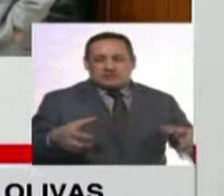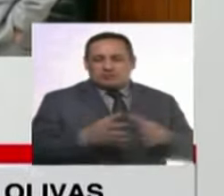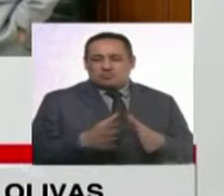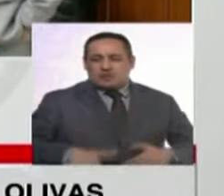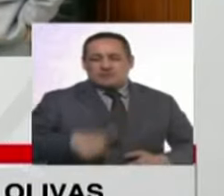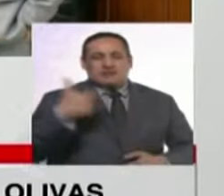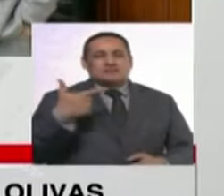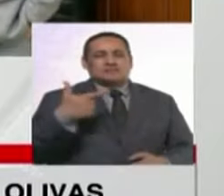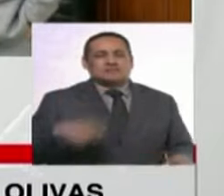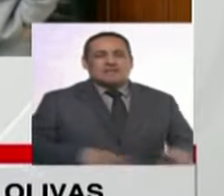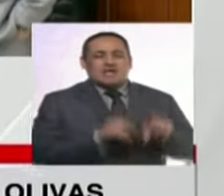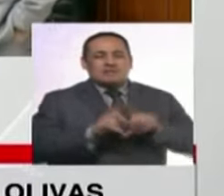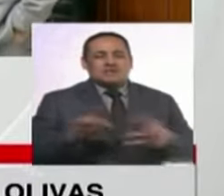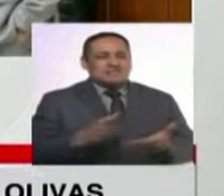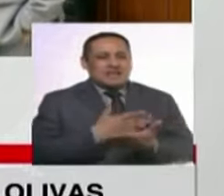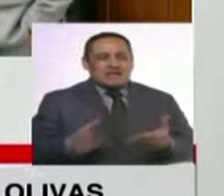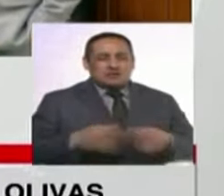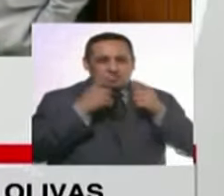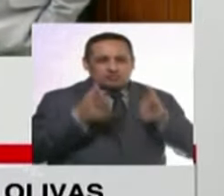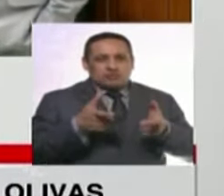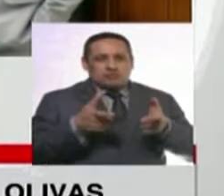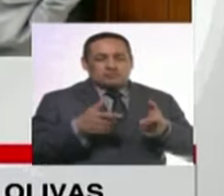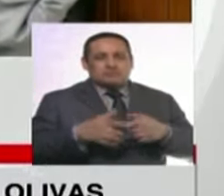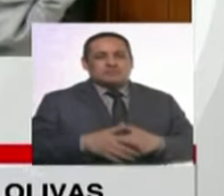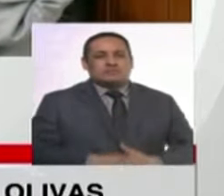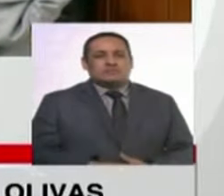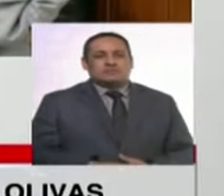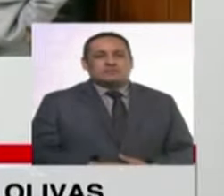las armas tampoco está controlado